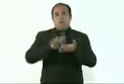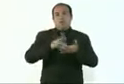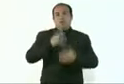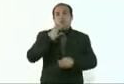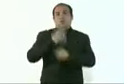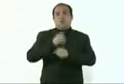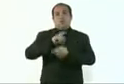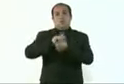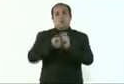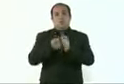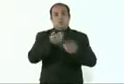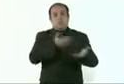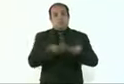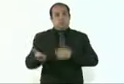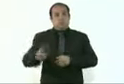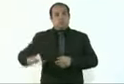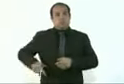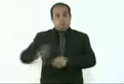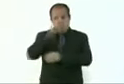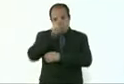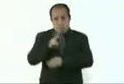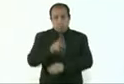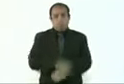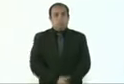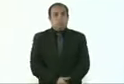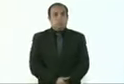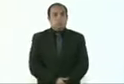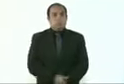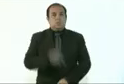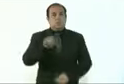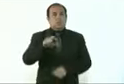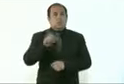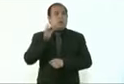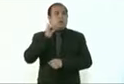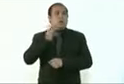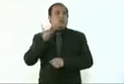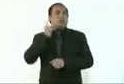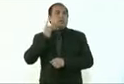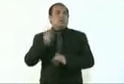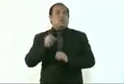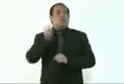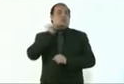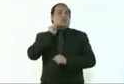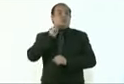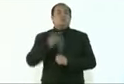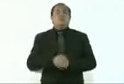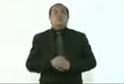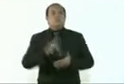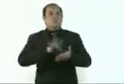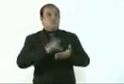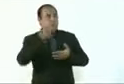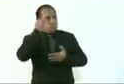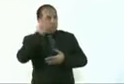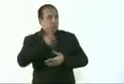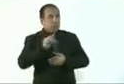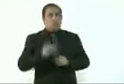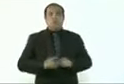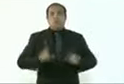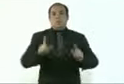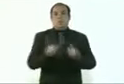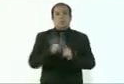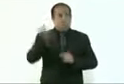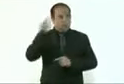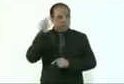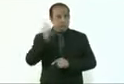llegó al Gobierno de México y a las cámaras de diputados y senadores. Ok, gracias, doctor. Concluimos